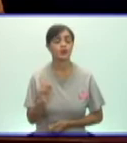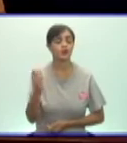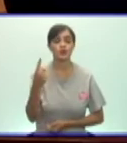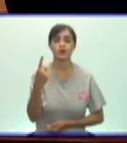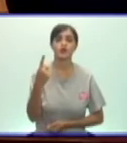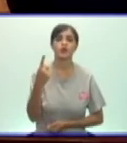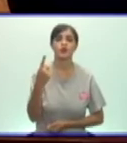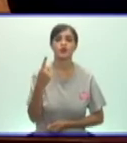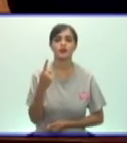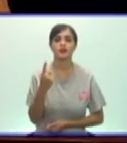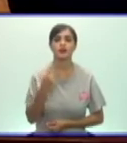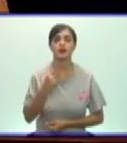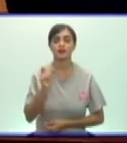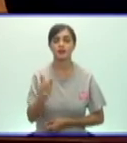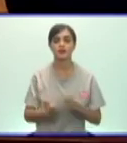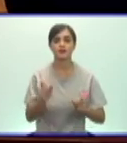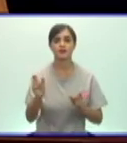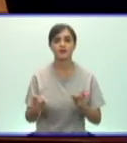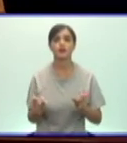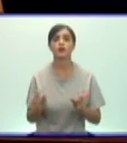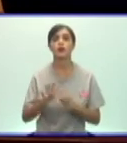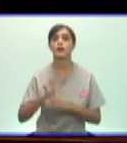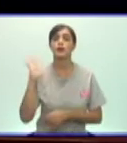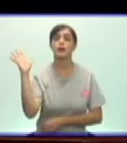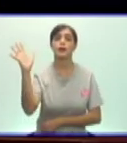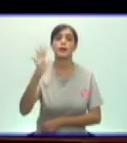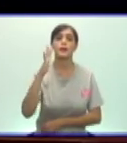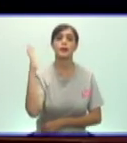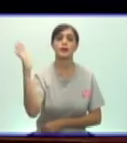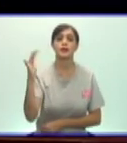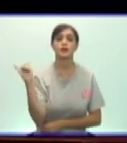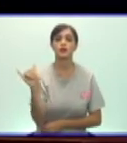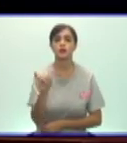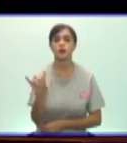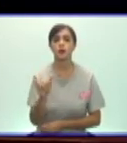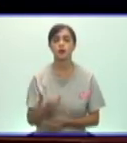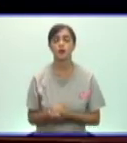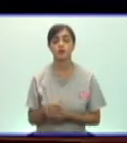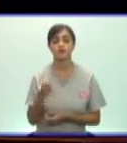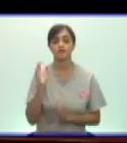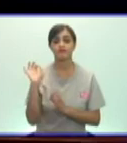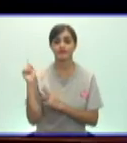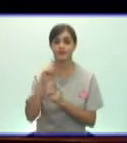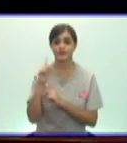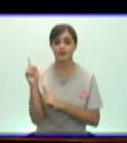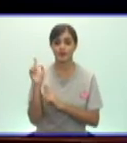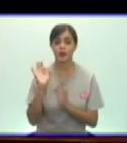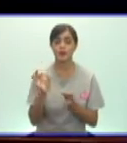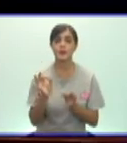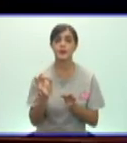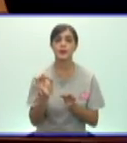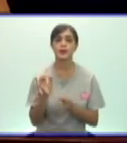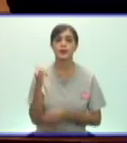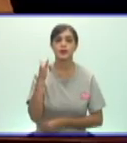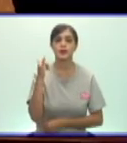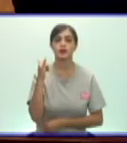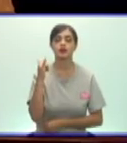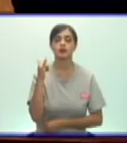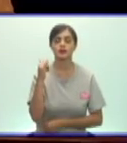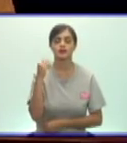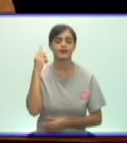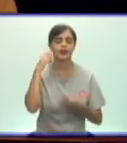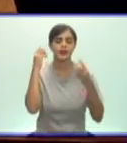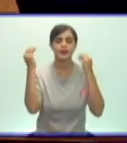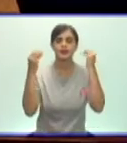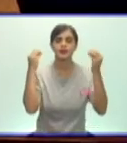medio ambiente. Esta película y estas escenas que pudimos estar observando también les va a ser útil, muchachos, para reflexionar un poco en